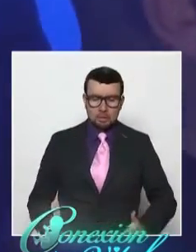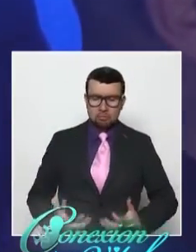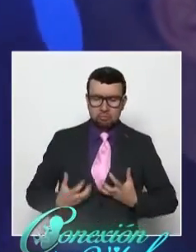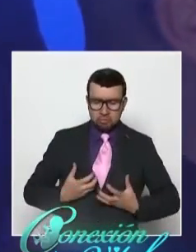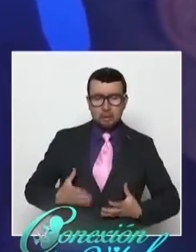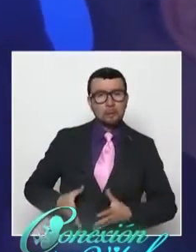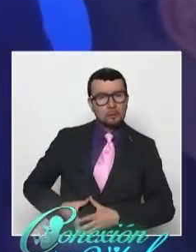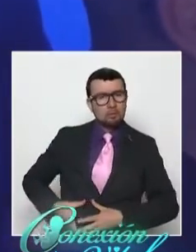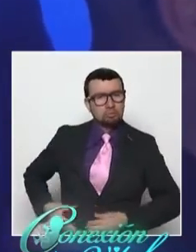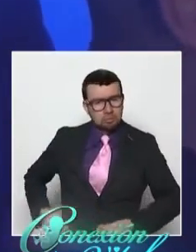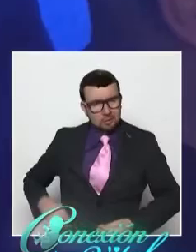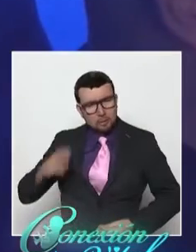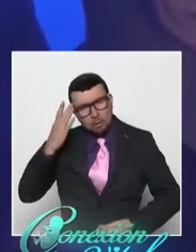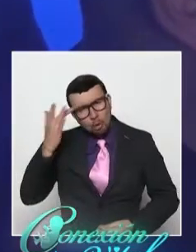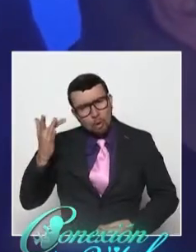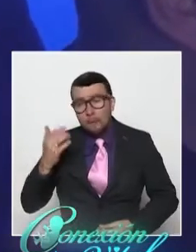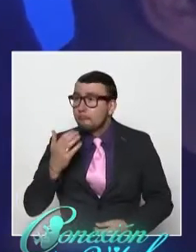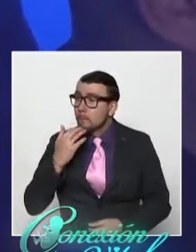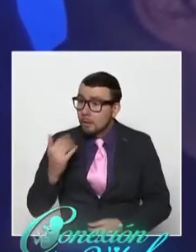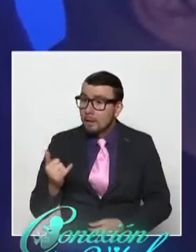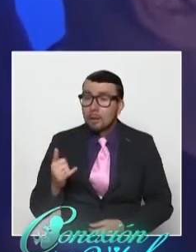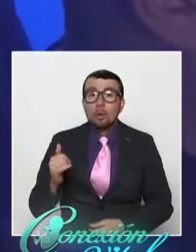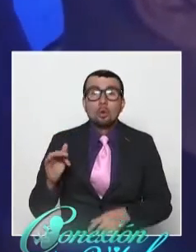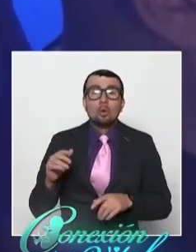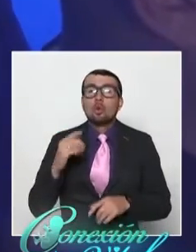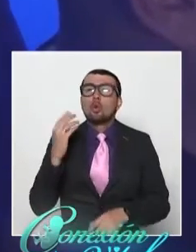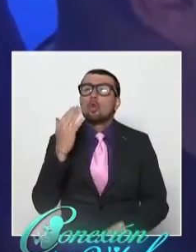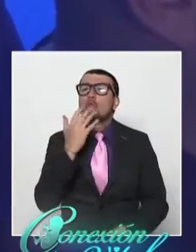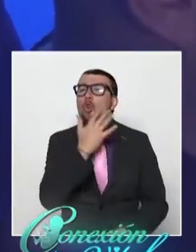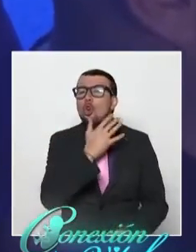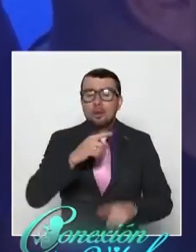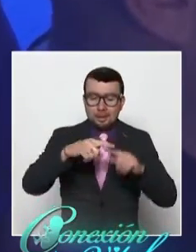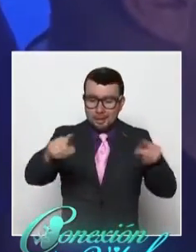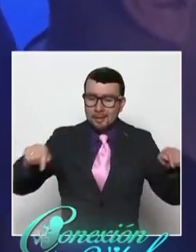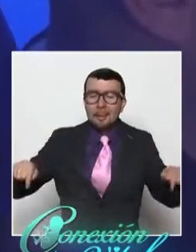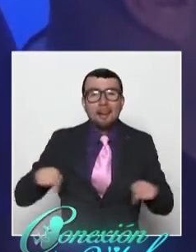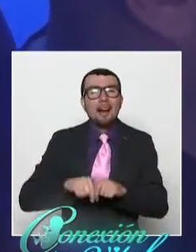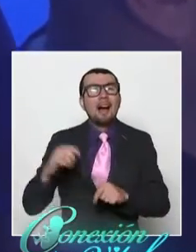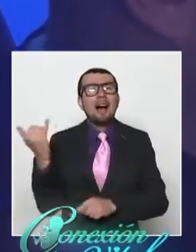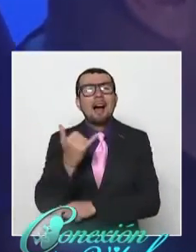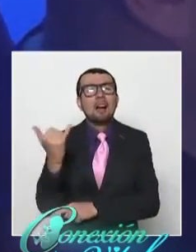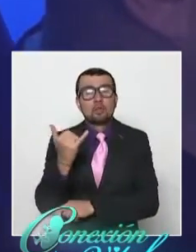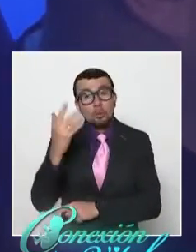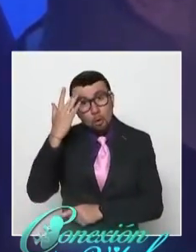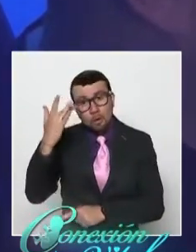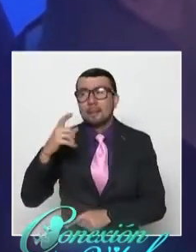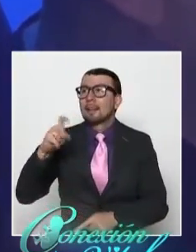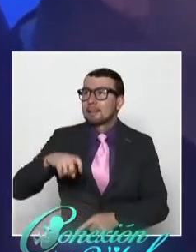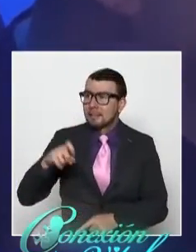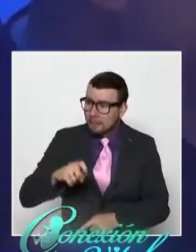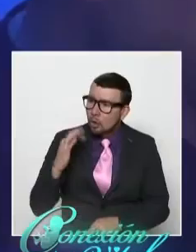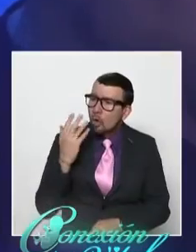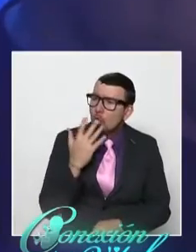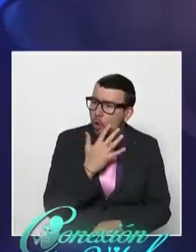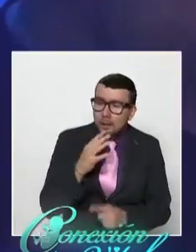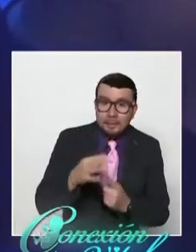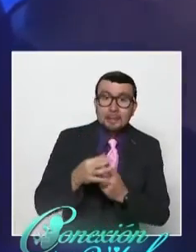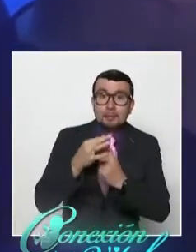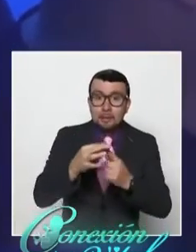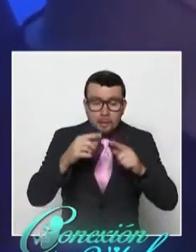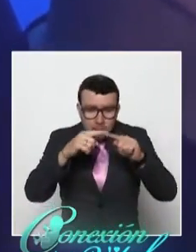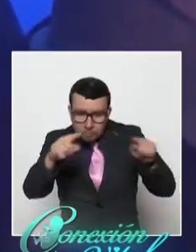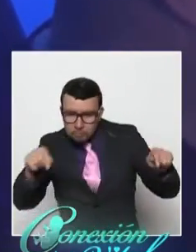color azul es porque este es un consultorio especial para poder tener el color adecuado y poder ver el ecógrafo. Doctor